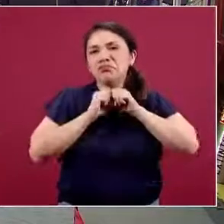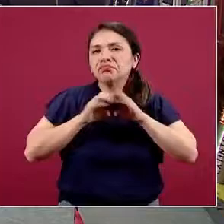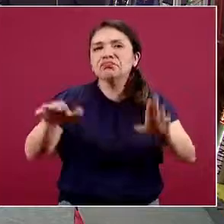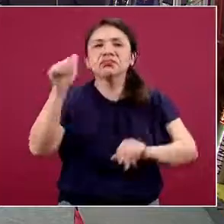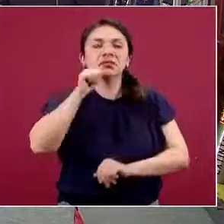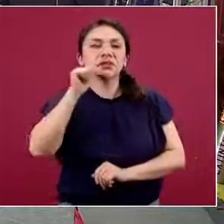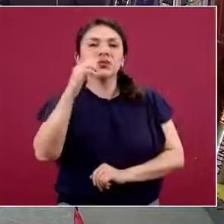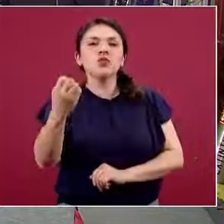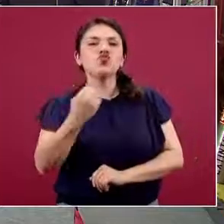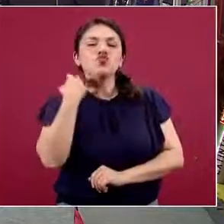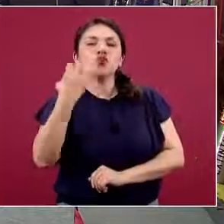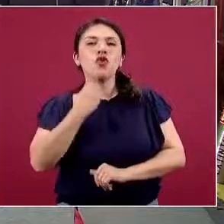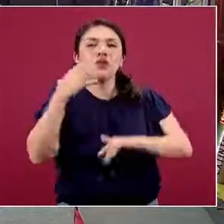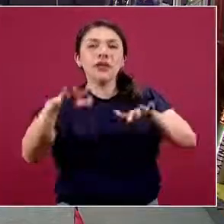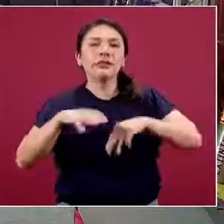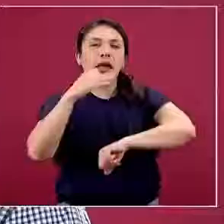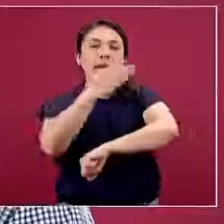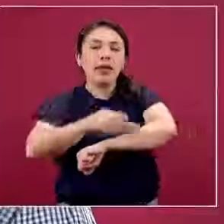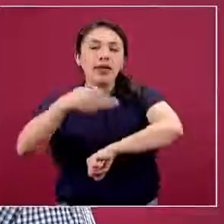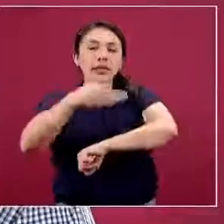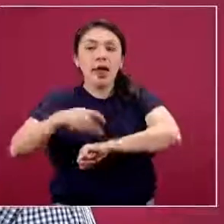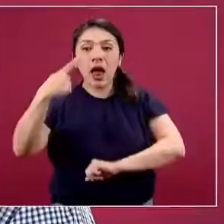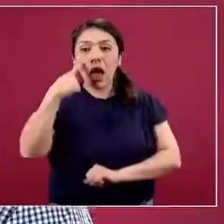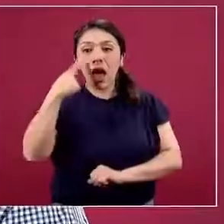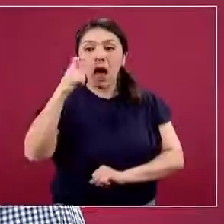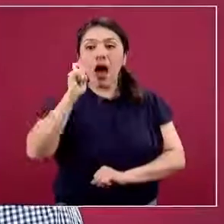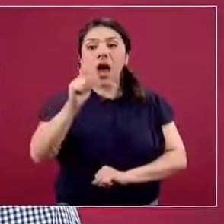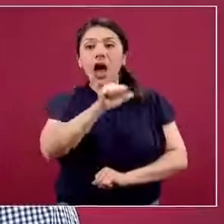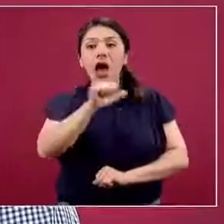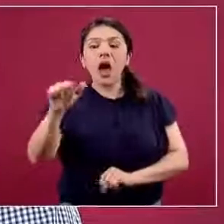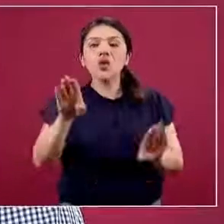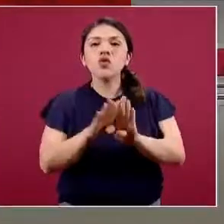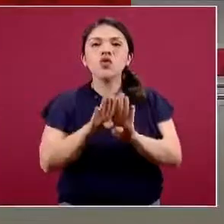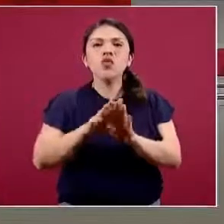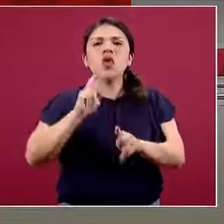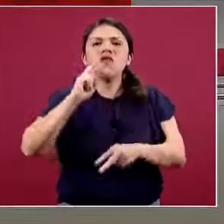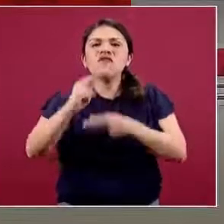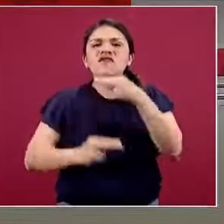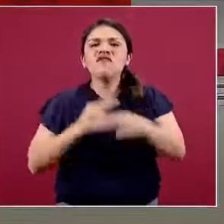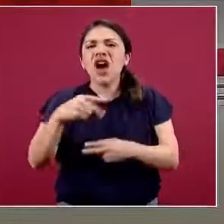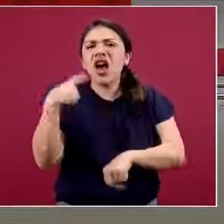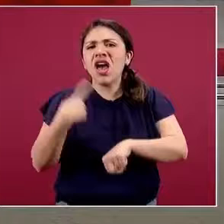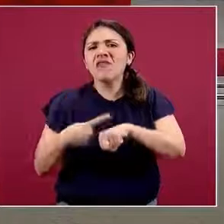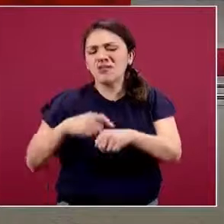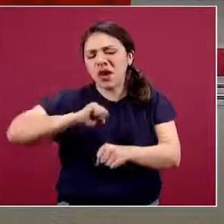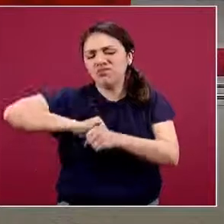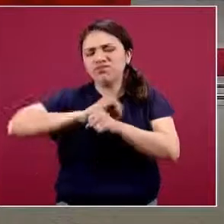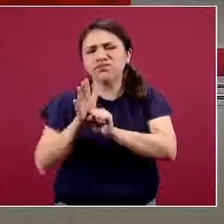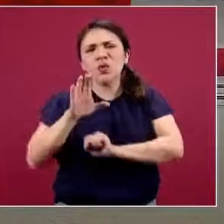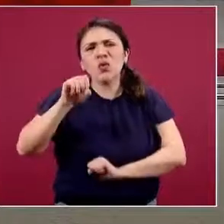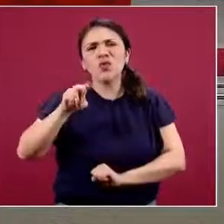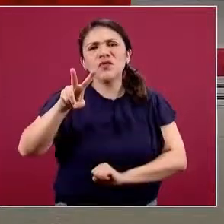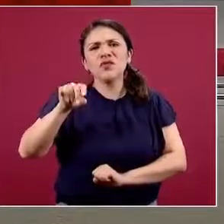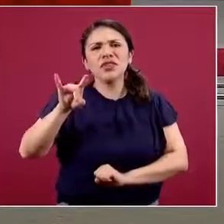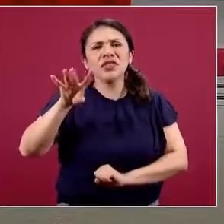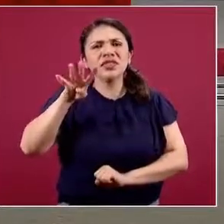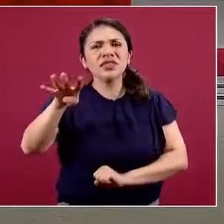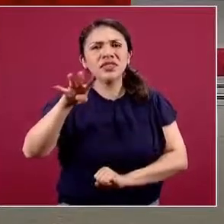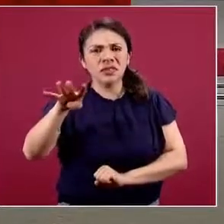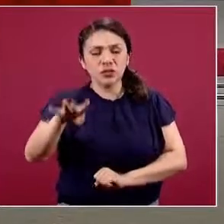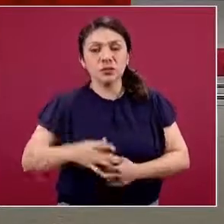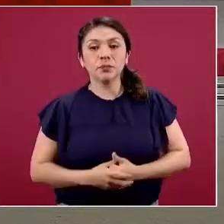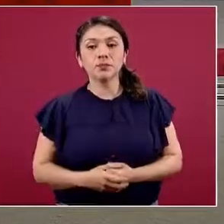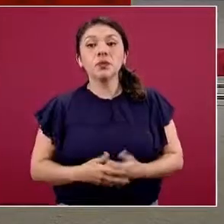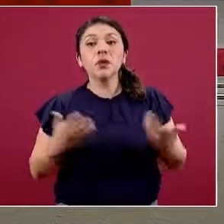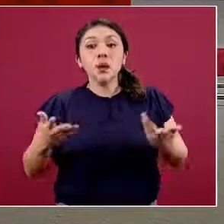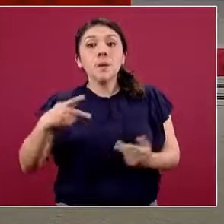las conferencias vespertinas en relación a la evolución de la epidemia de COVID-19.